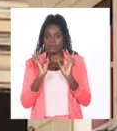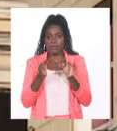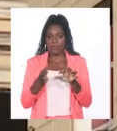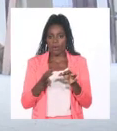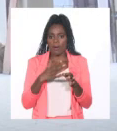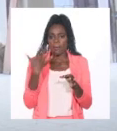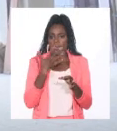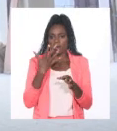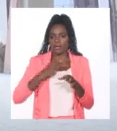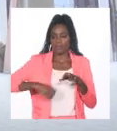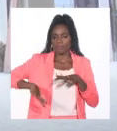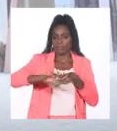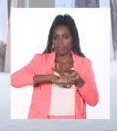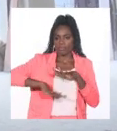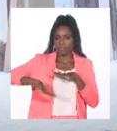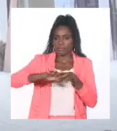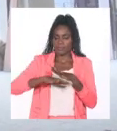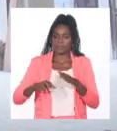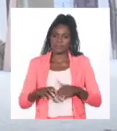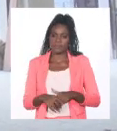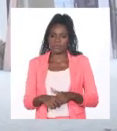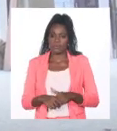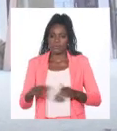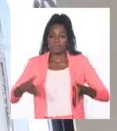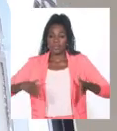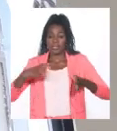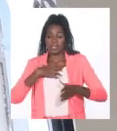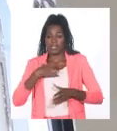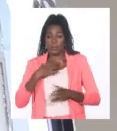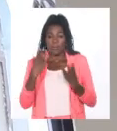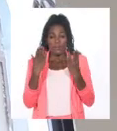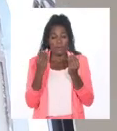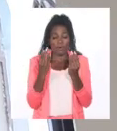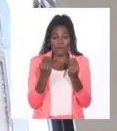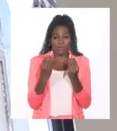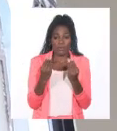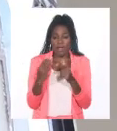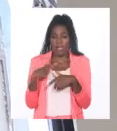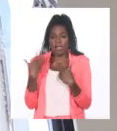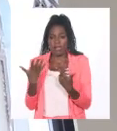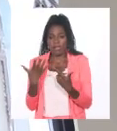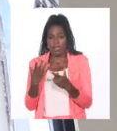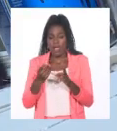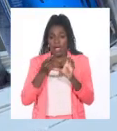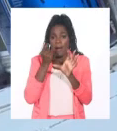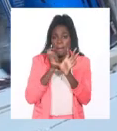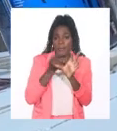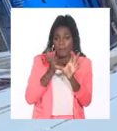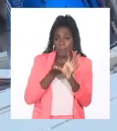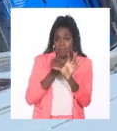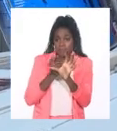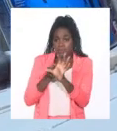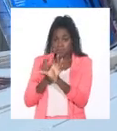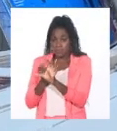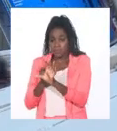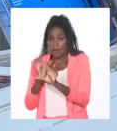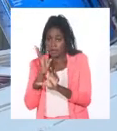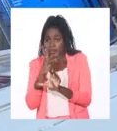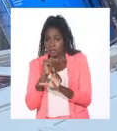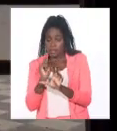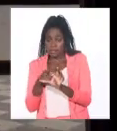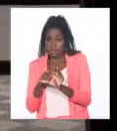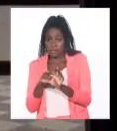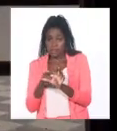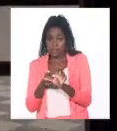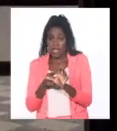para la ciudad. El edificio tiene mucha pregnancia por los vitrales que tiene, la carpintería de madera preciosa, el tipo de